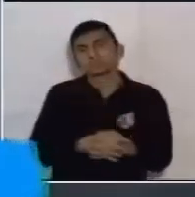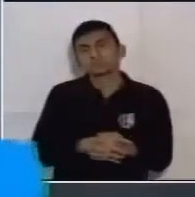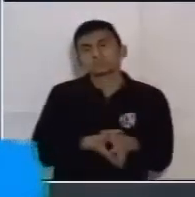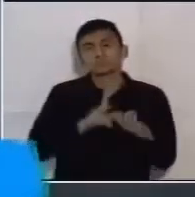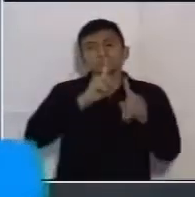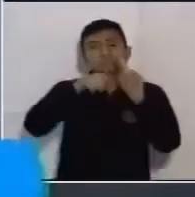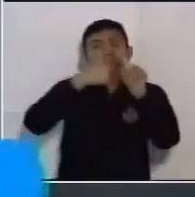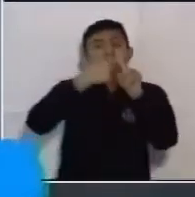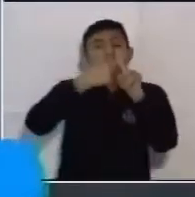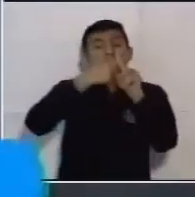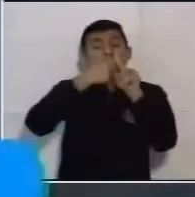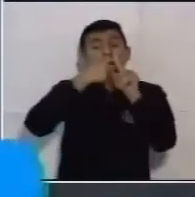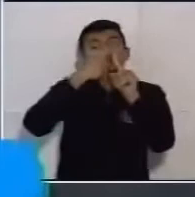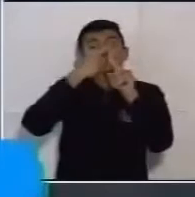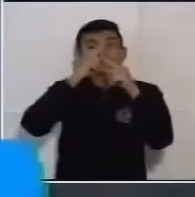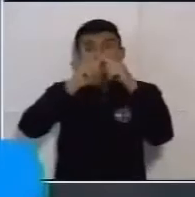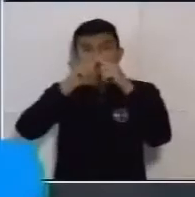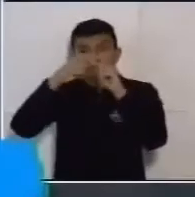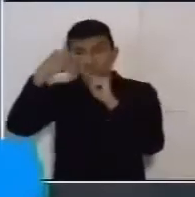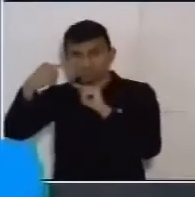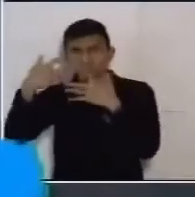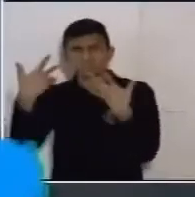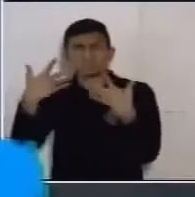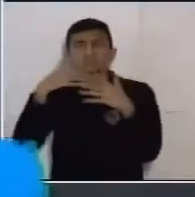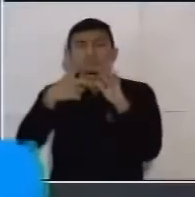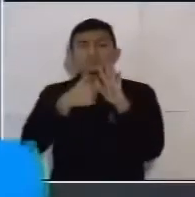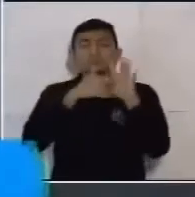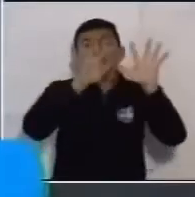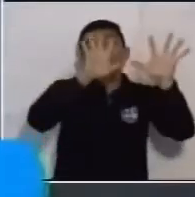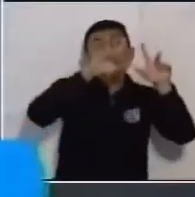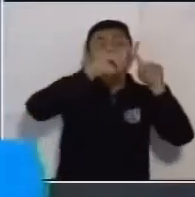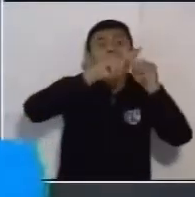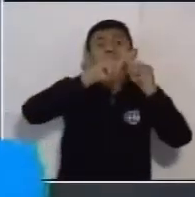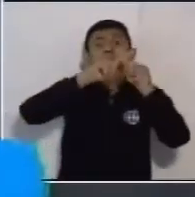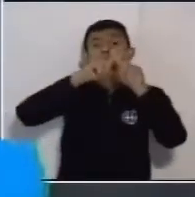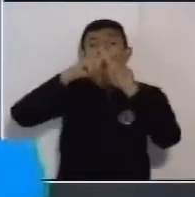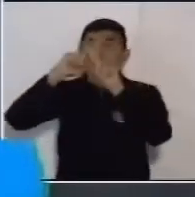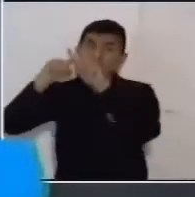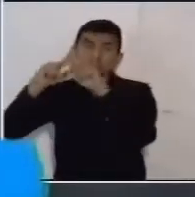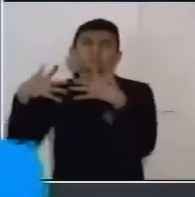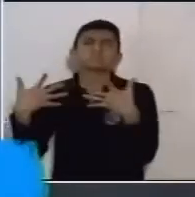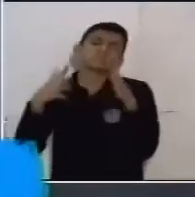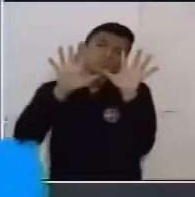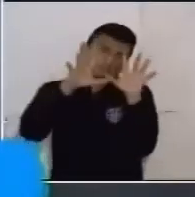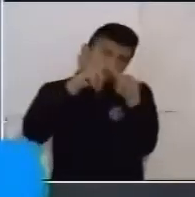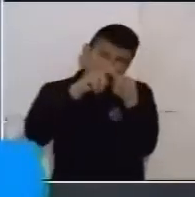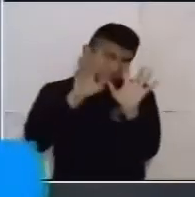más por menos, menos 10 por X, solo ordenémoslo, 10X.